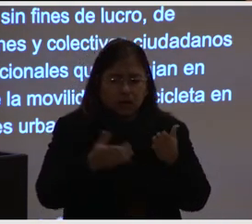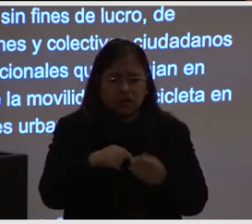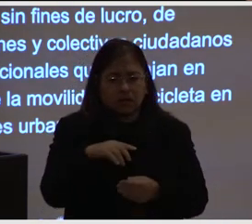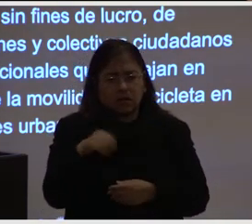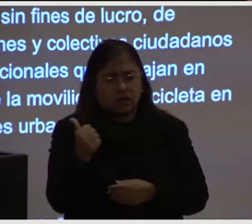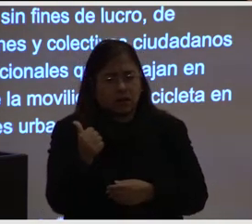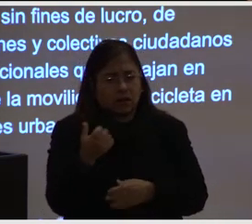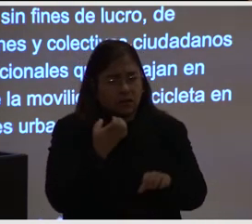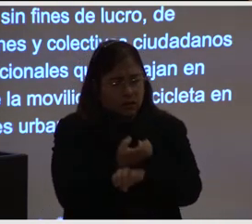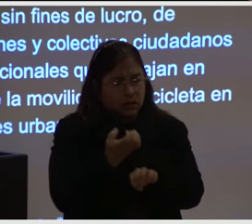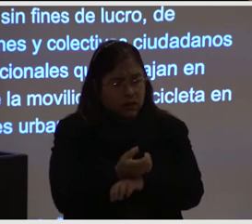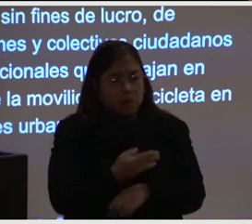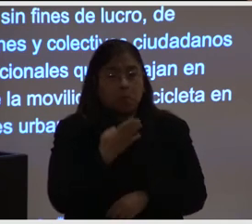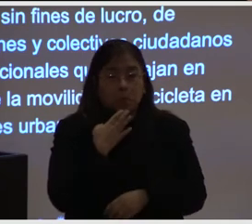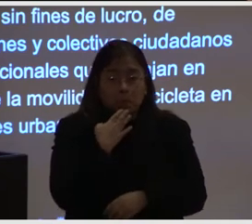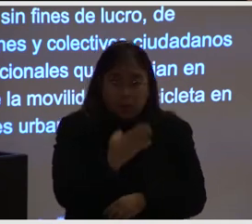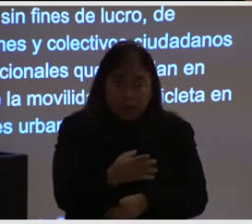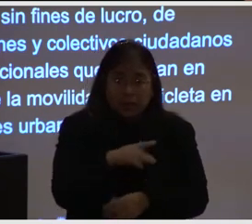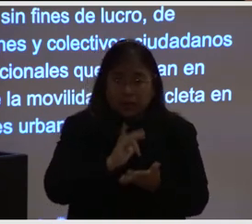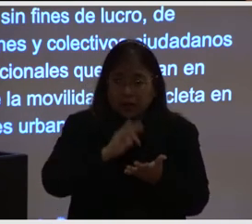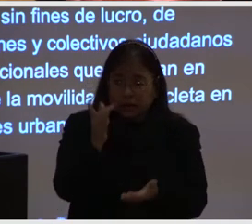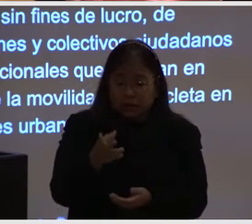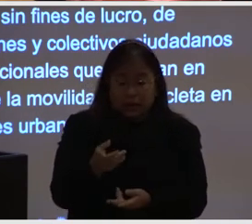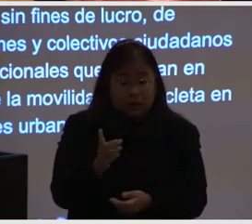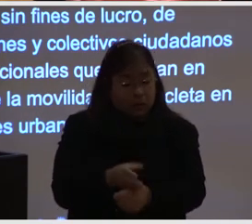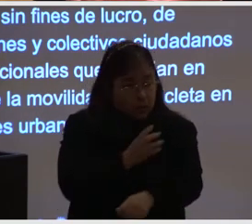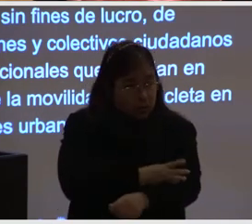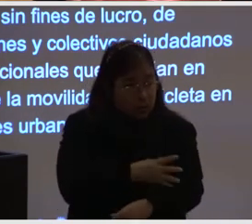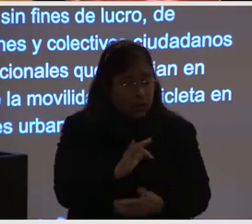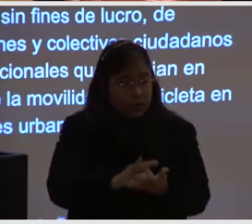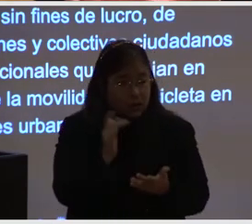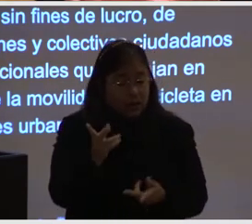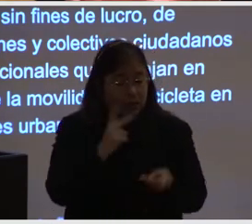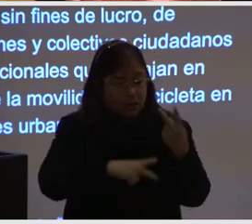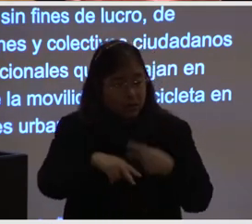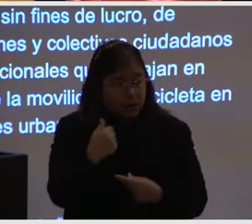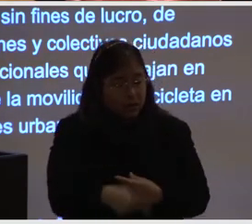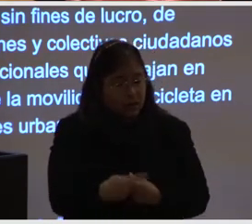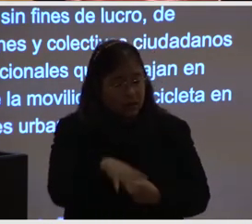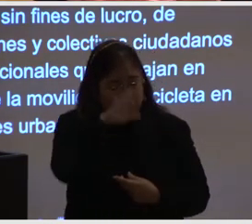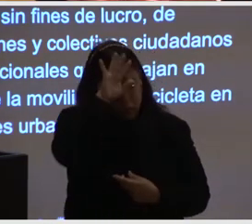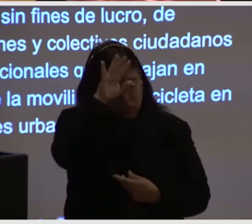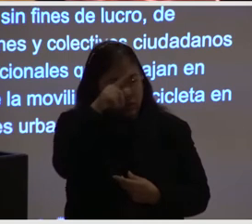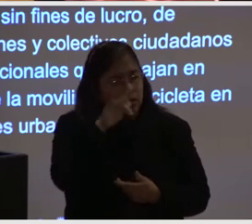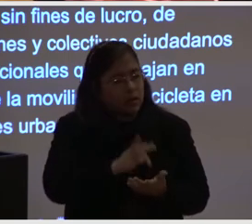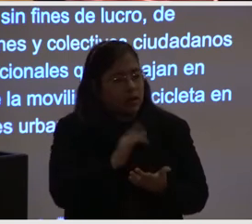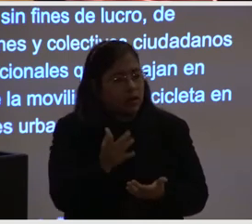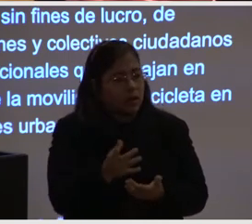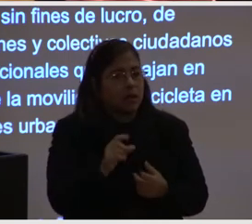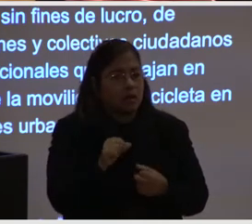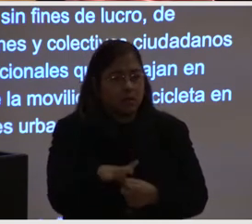estamos muy muy felices de que nos estén acompañando sabemos que es un esfuerzo venir hasta el norte y bueno también hay